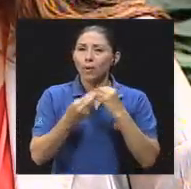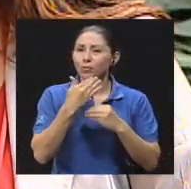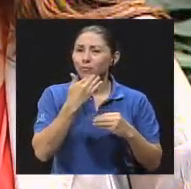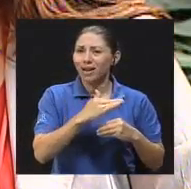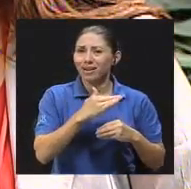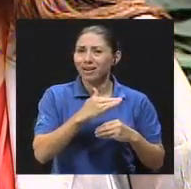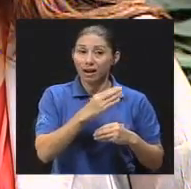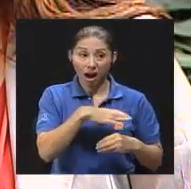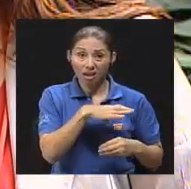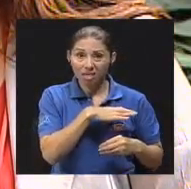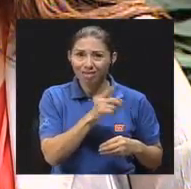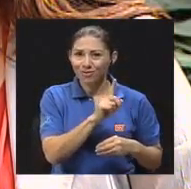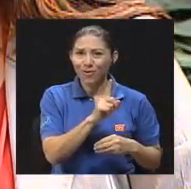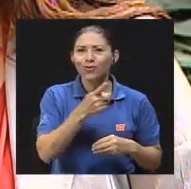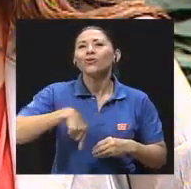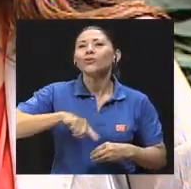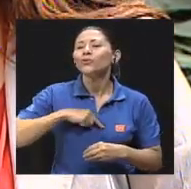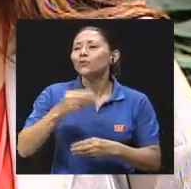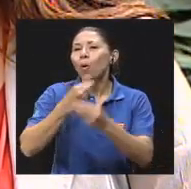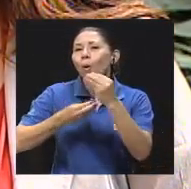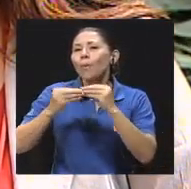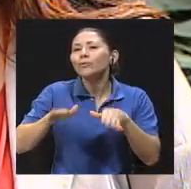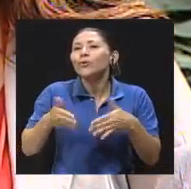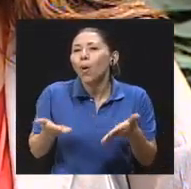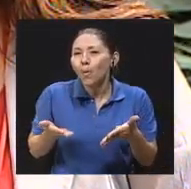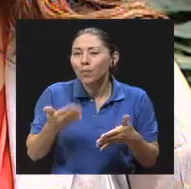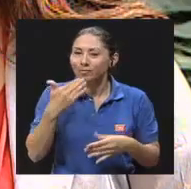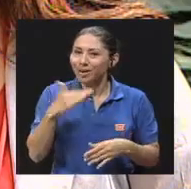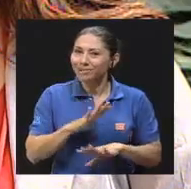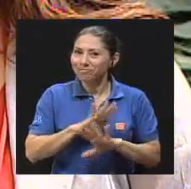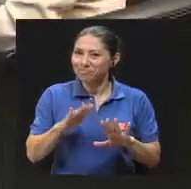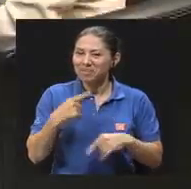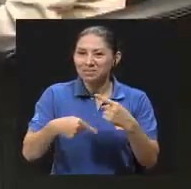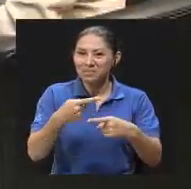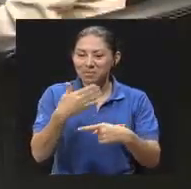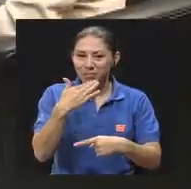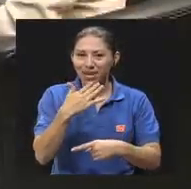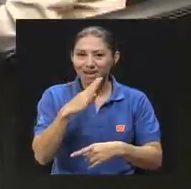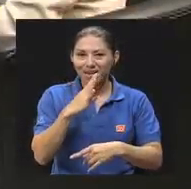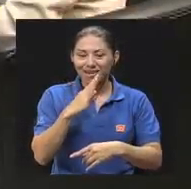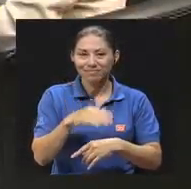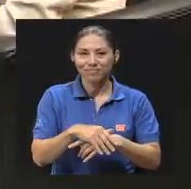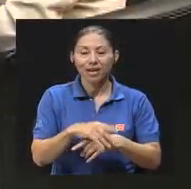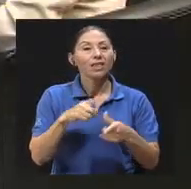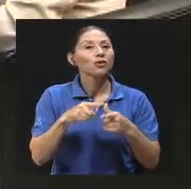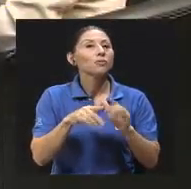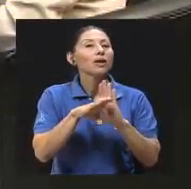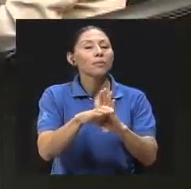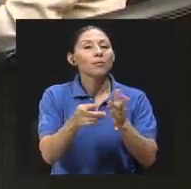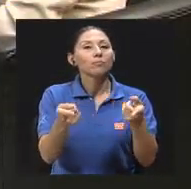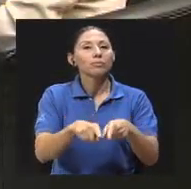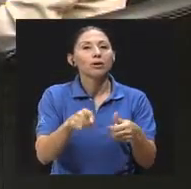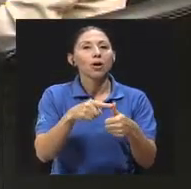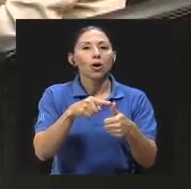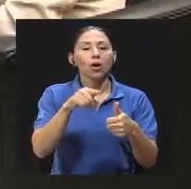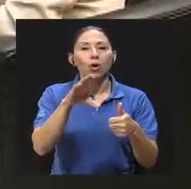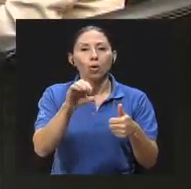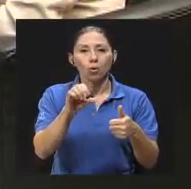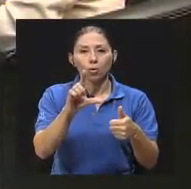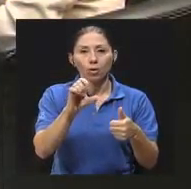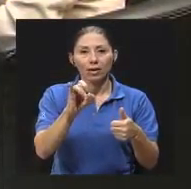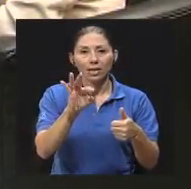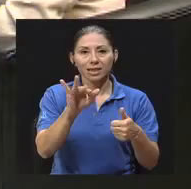calidad de lo que comemos, sino cómo comemos, ¿verdad? Ahora vamos a comprar un ratito de eso. Y entonces los males digestivos, que la colitis, que la